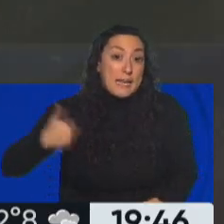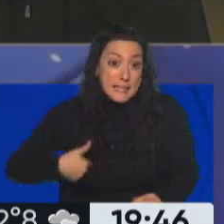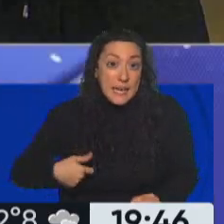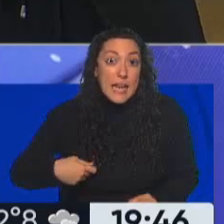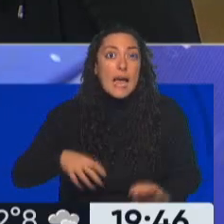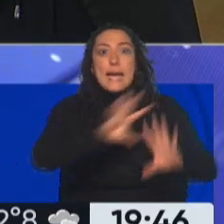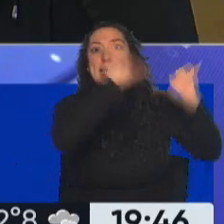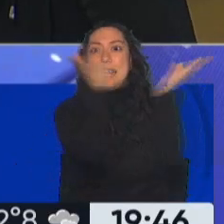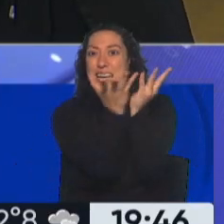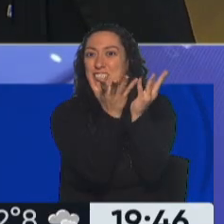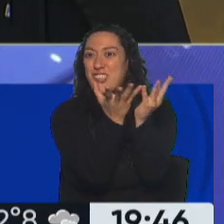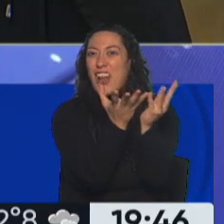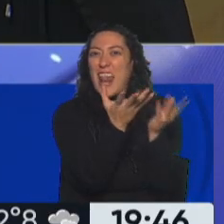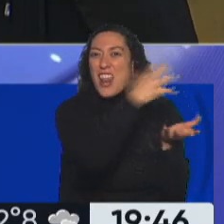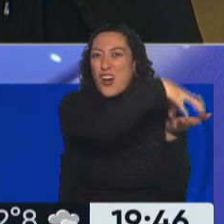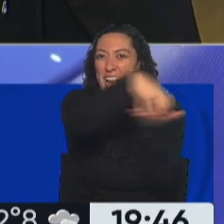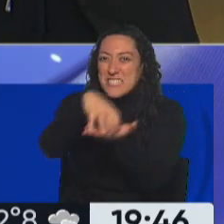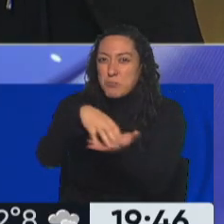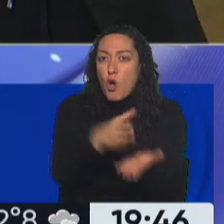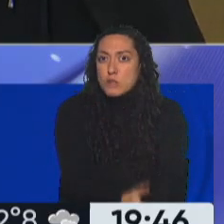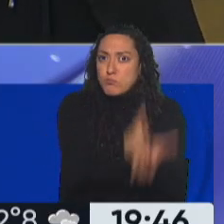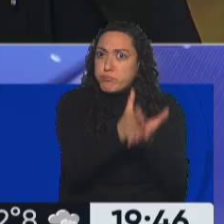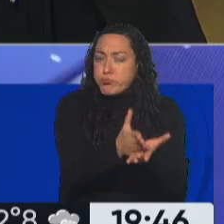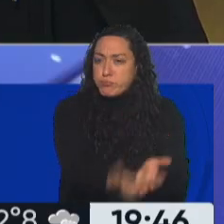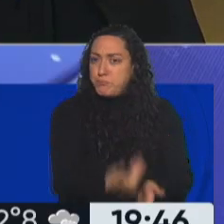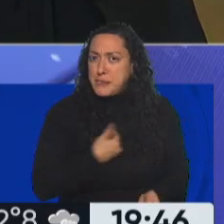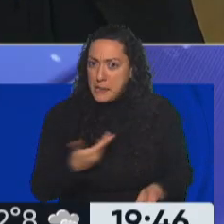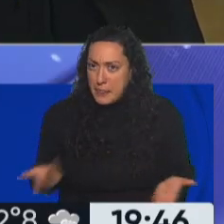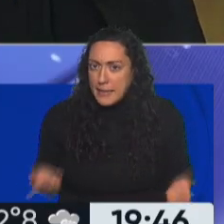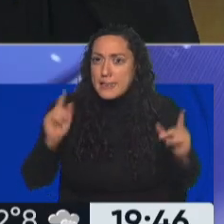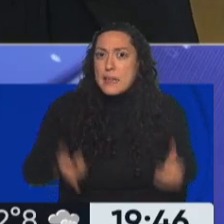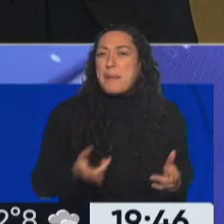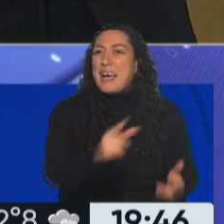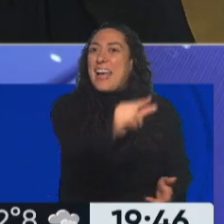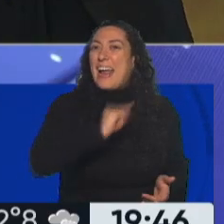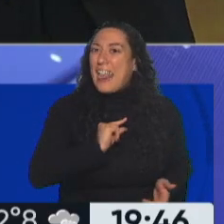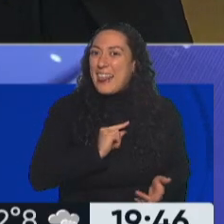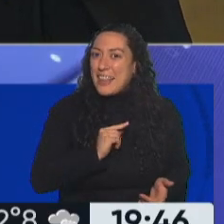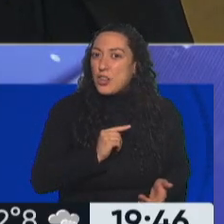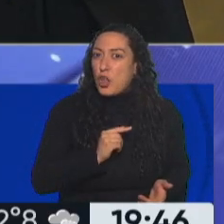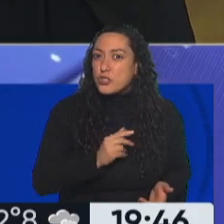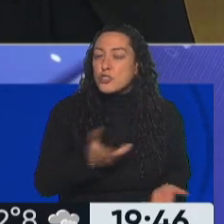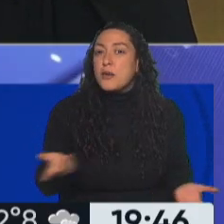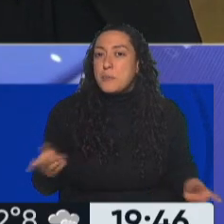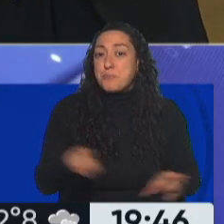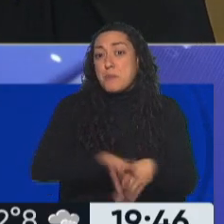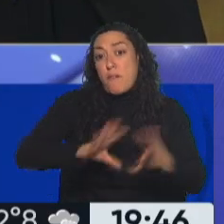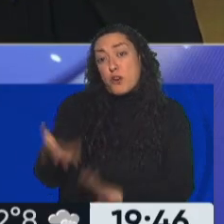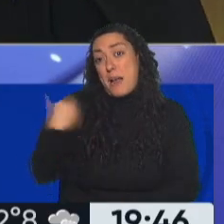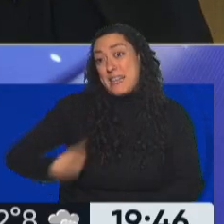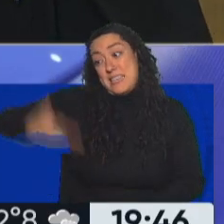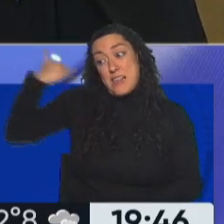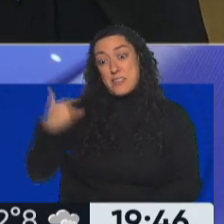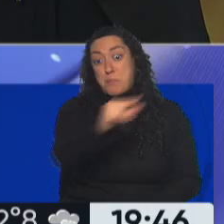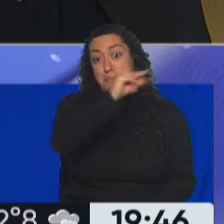organismos internacionales, con las exigencias y el ofrecimiento de que tomen créditos. Claramente está hablando del crédito que tomó la Argentina,